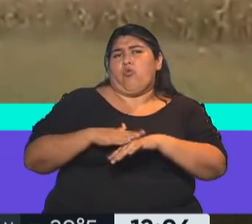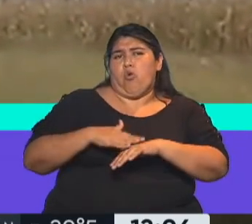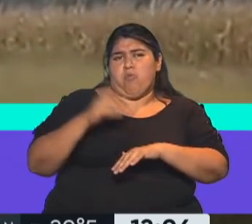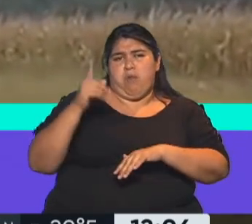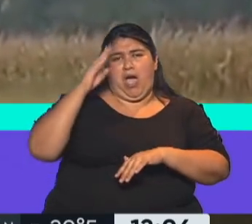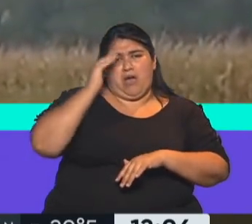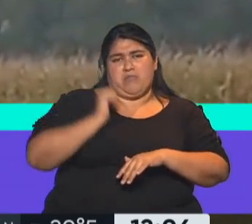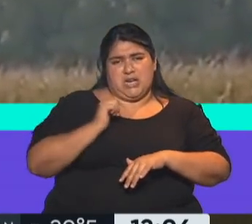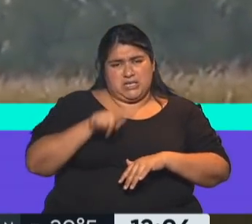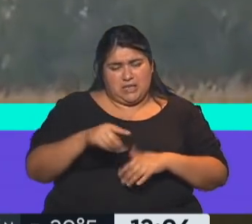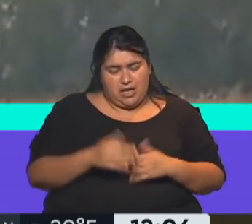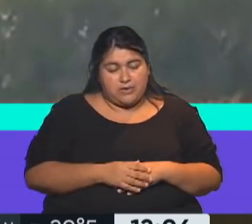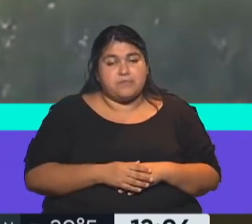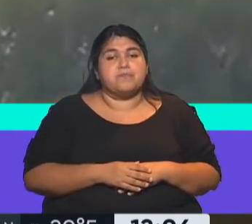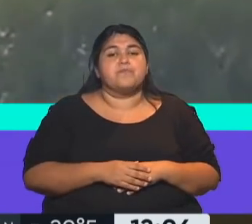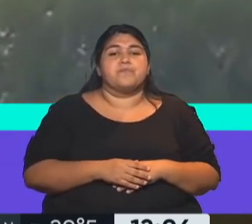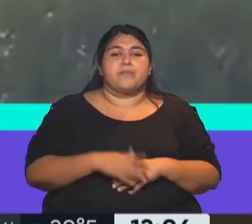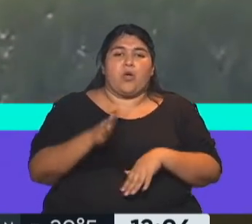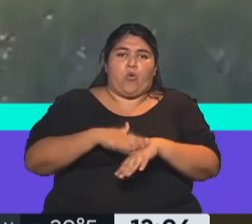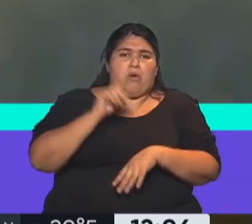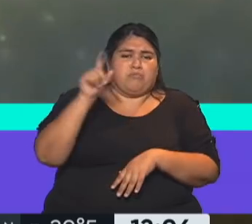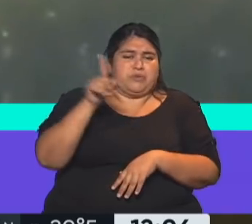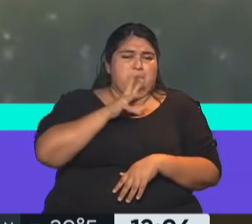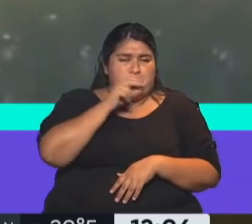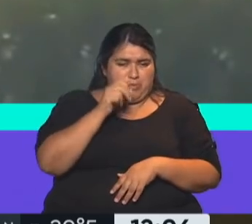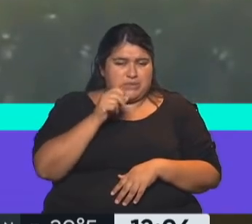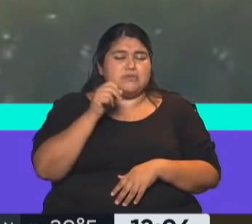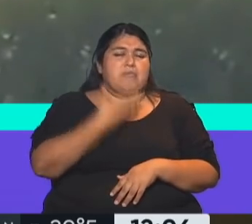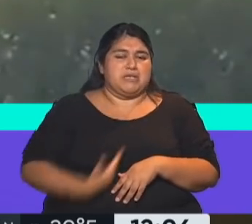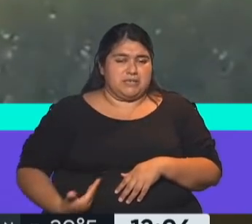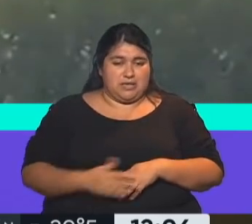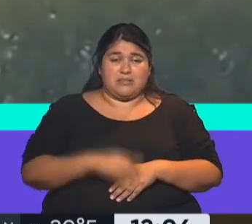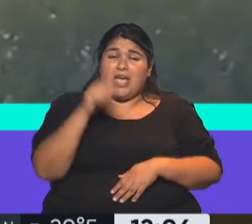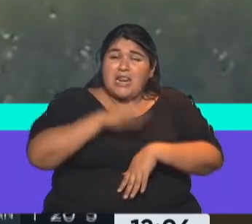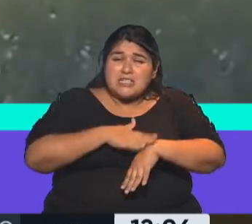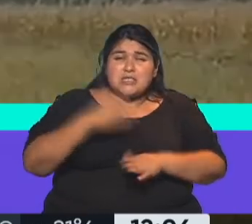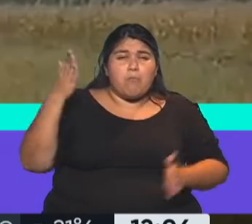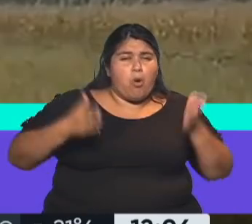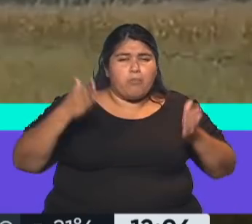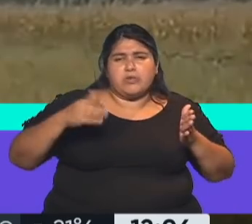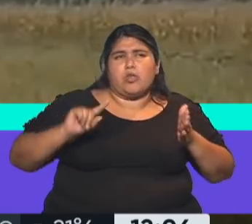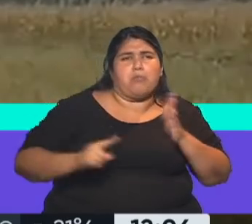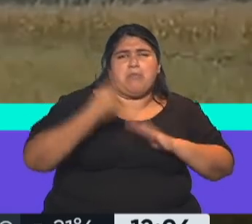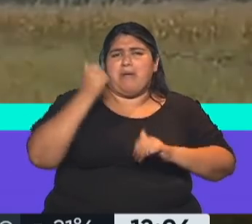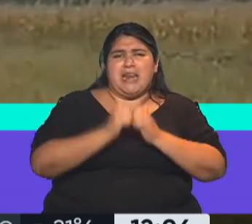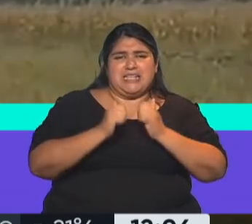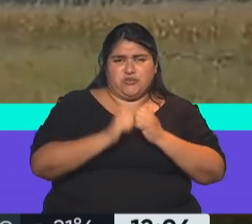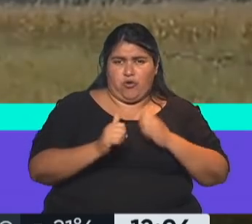Y hace Kremlin y Putin. Estamos en un momento histórico de nuestra